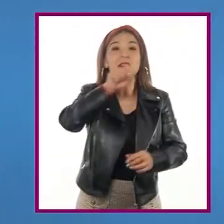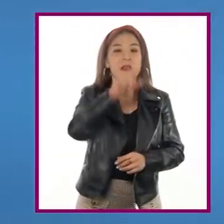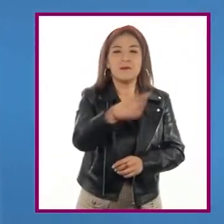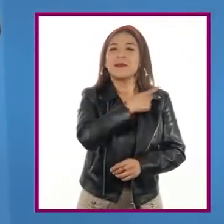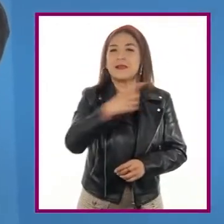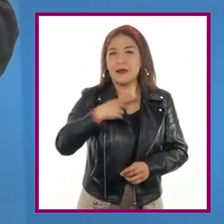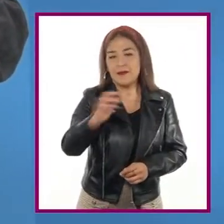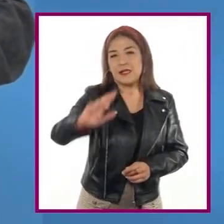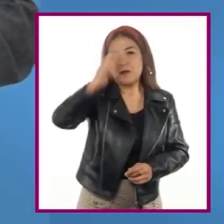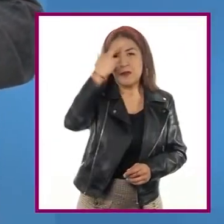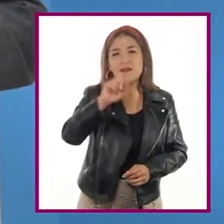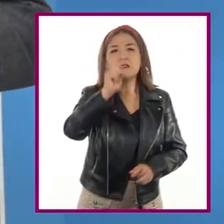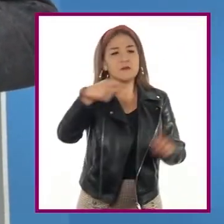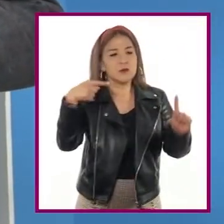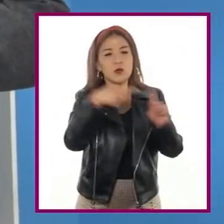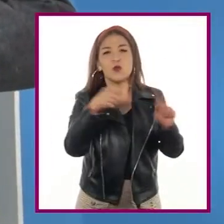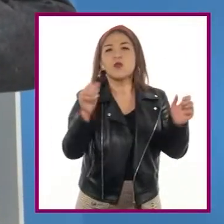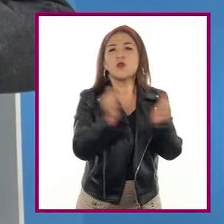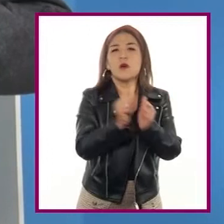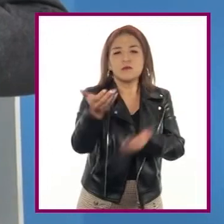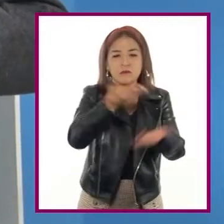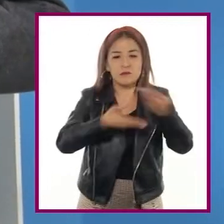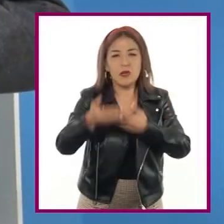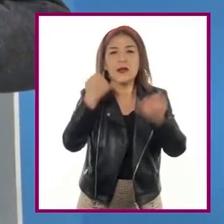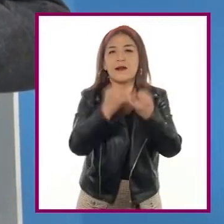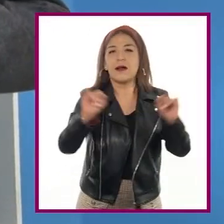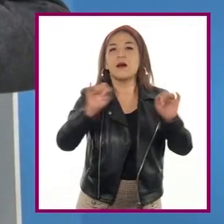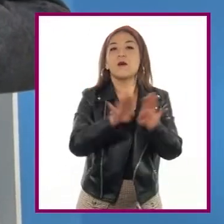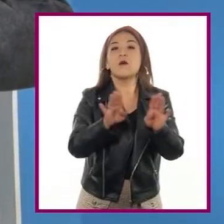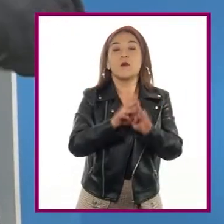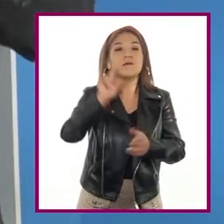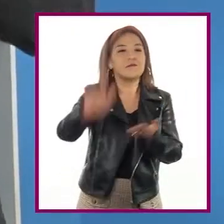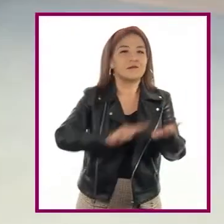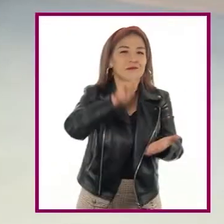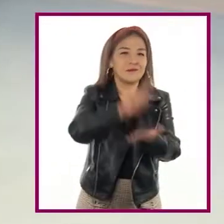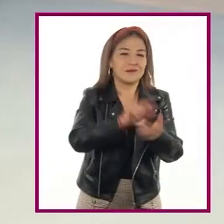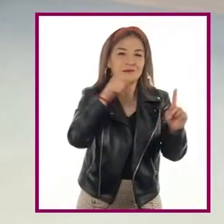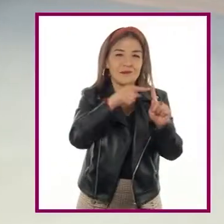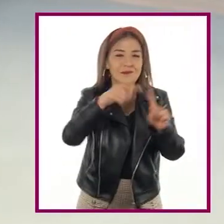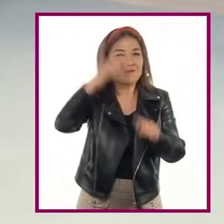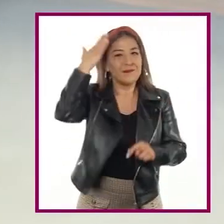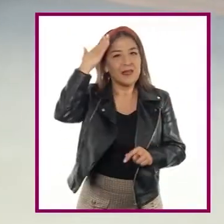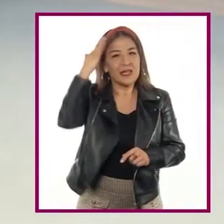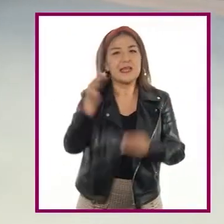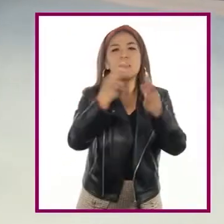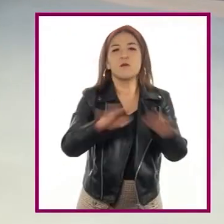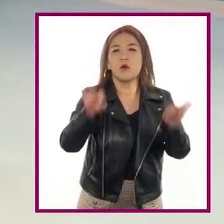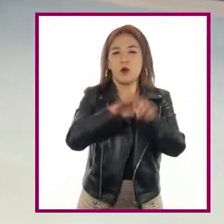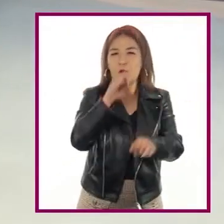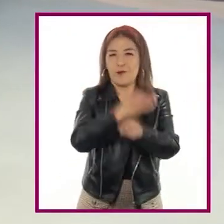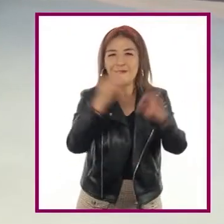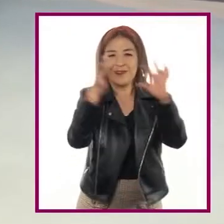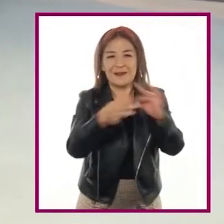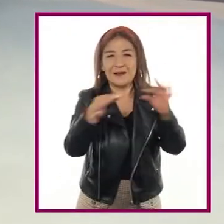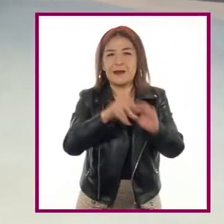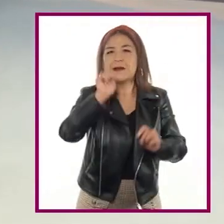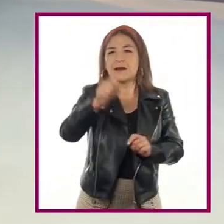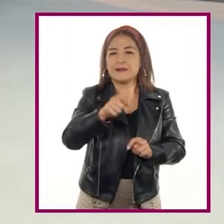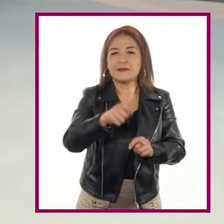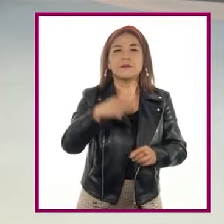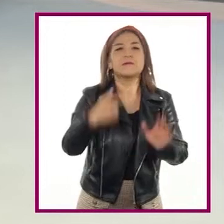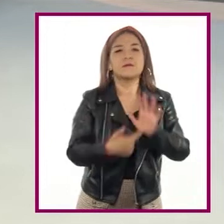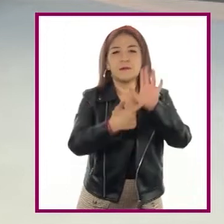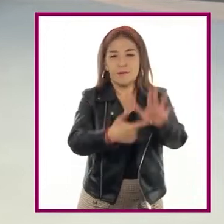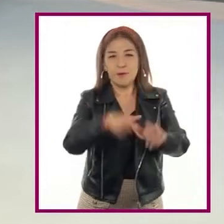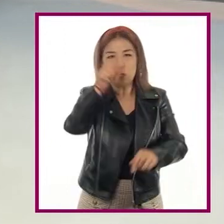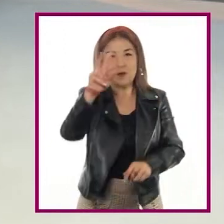recordar que la autonomía moral está vinculada con el principio de legalidad. Para ejemplificar lo que hemos señalado, les invito a